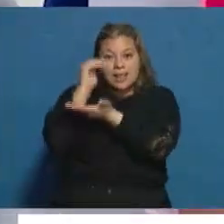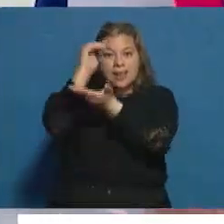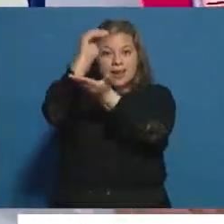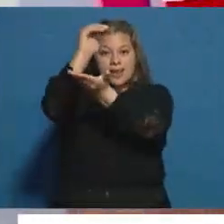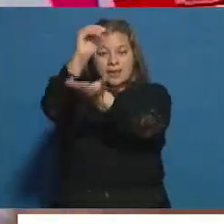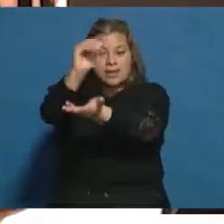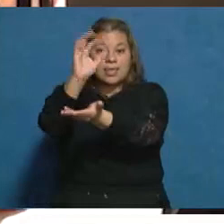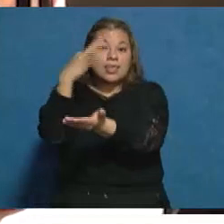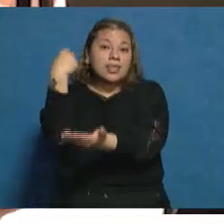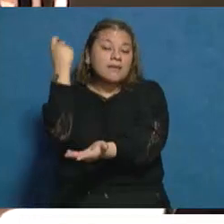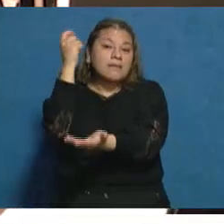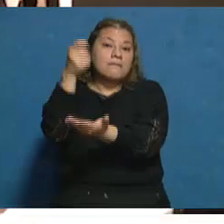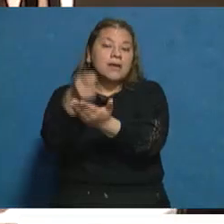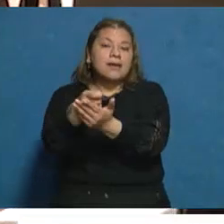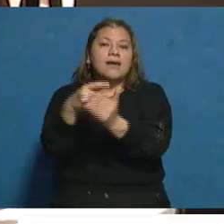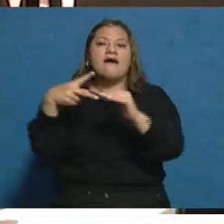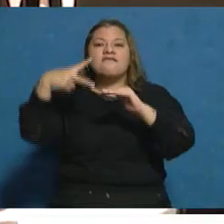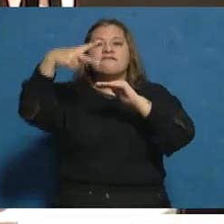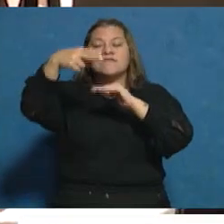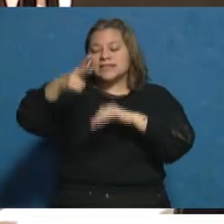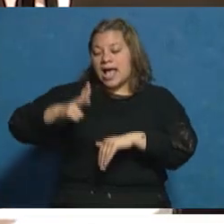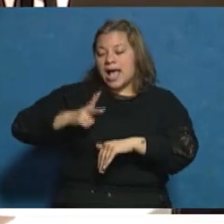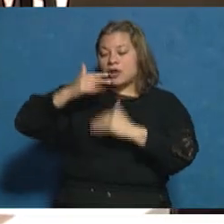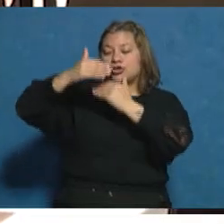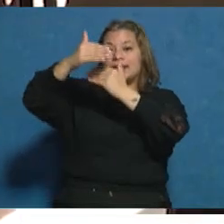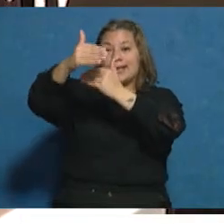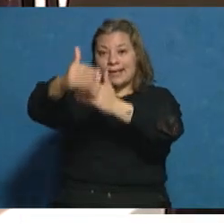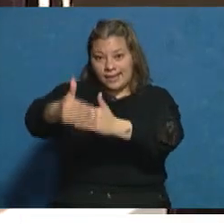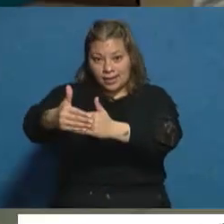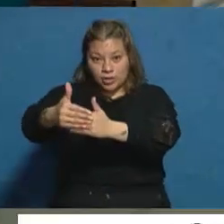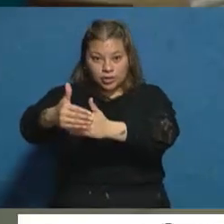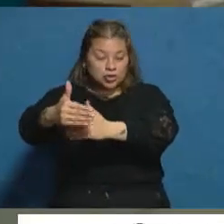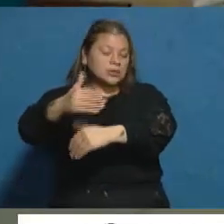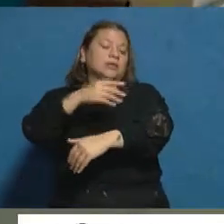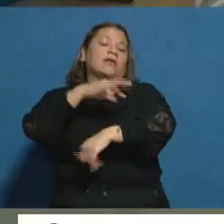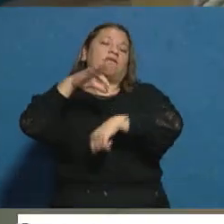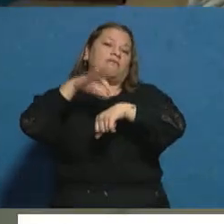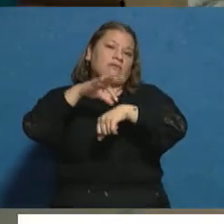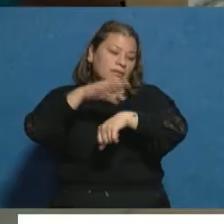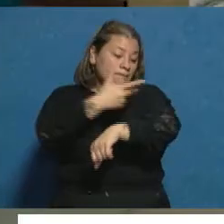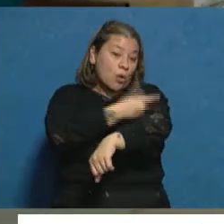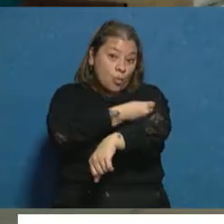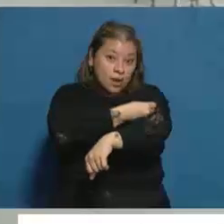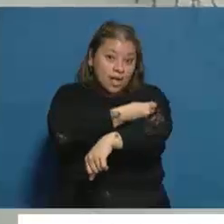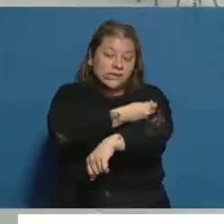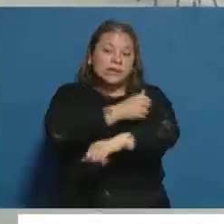Reparación COVID-19 prescribe a los 3 años desde que el daño causado por la vacuna haya